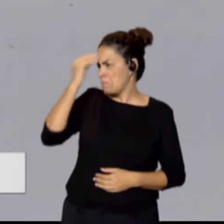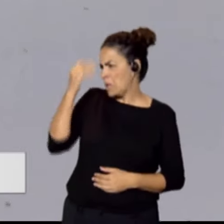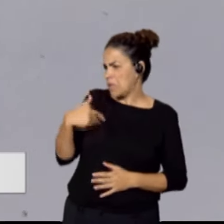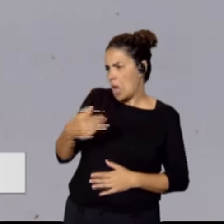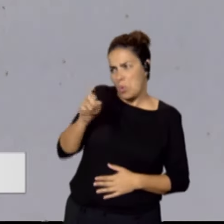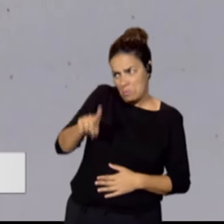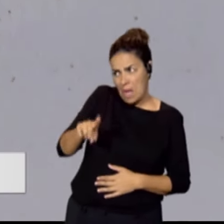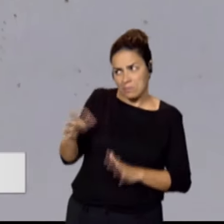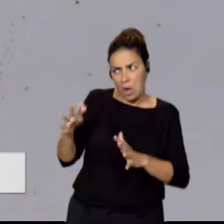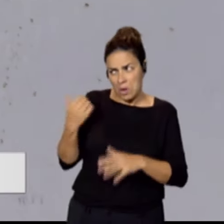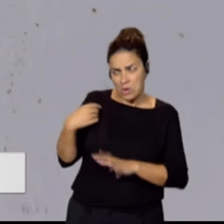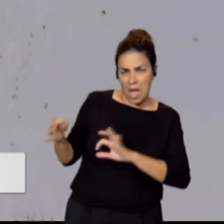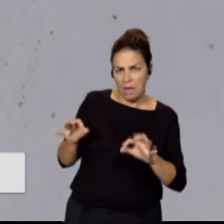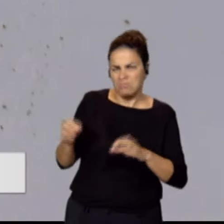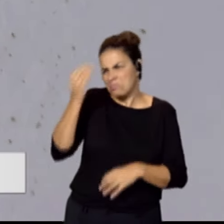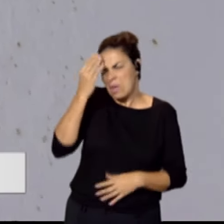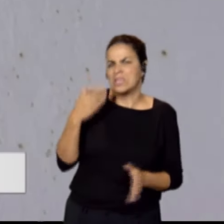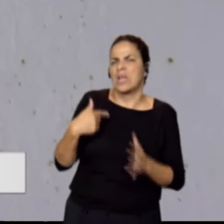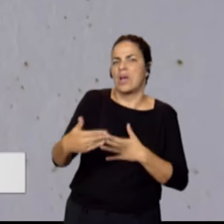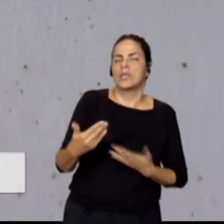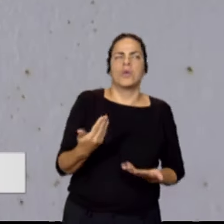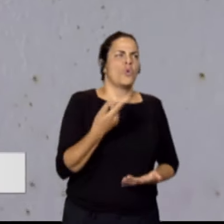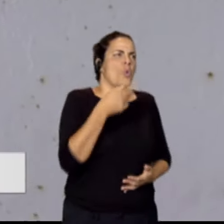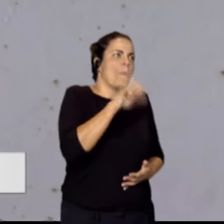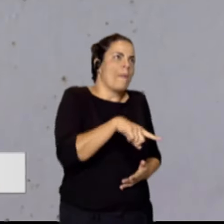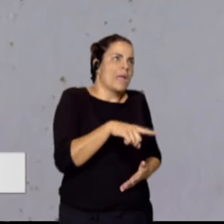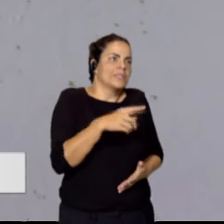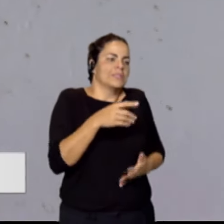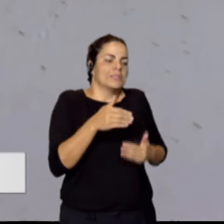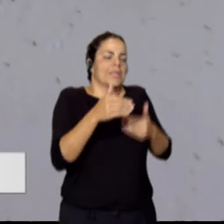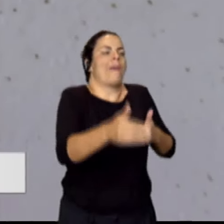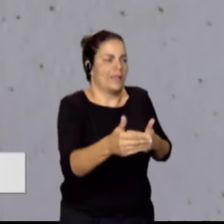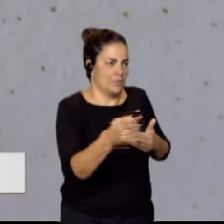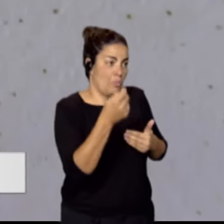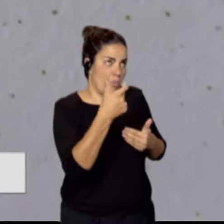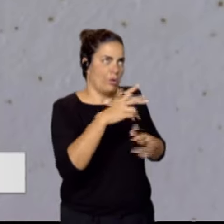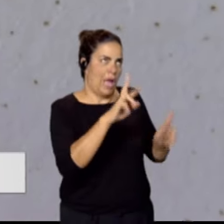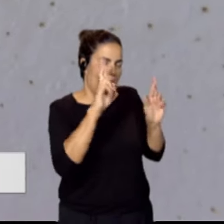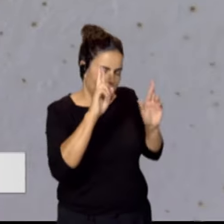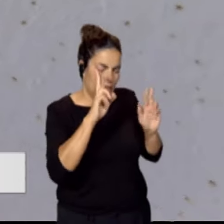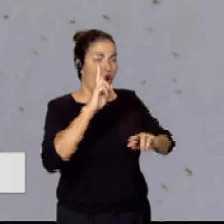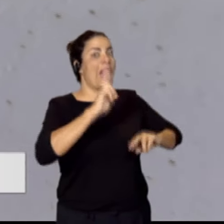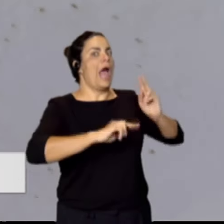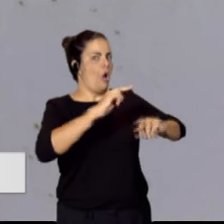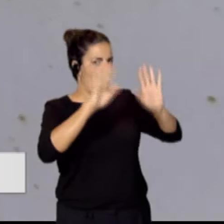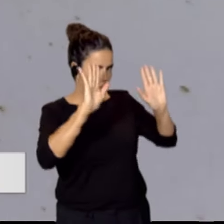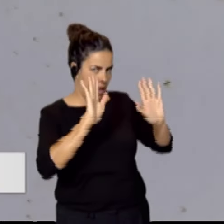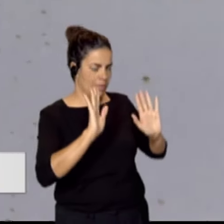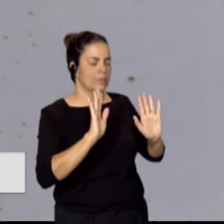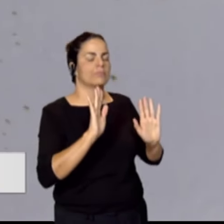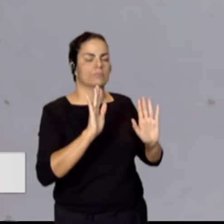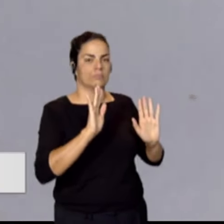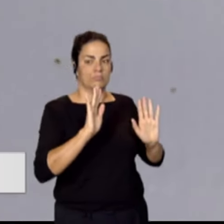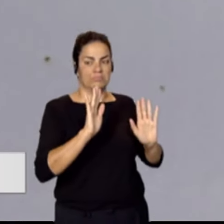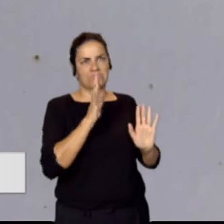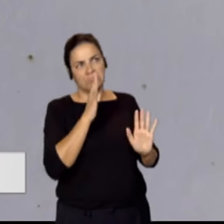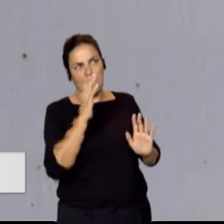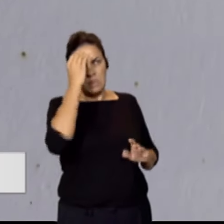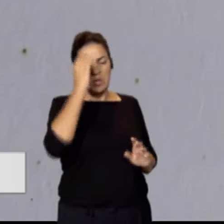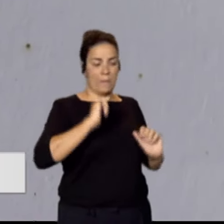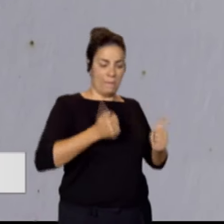Como cuánto tiempo calculan poco más de un mes esperemos por lo menos la obra en Sí desde que empezamos pues hasta mes y